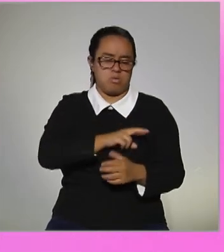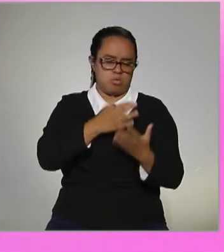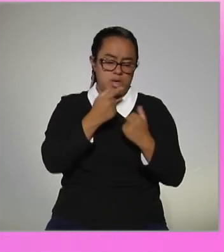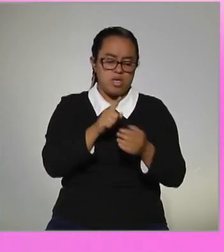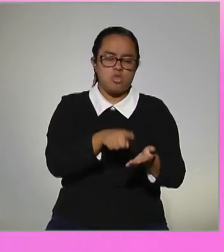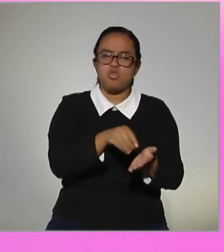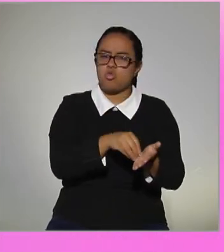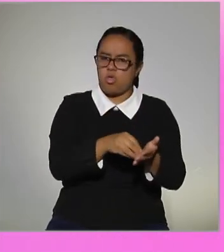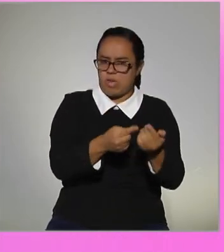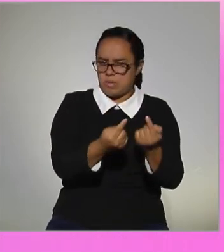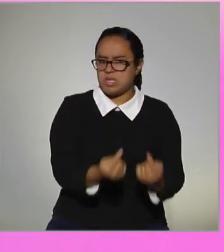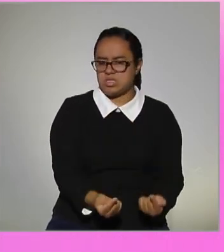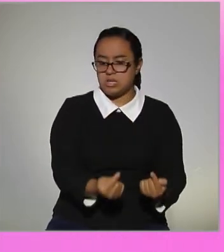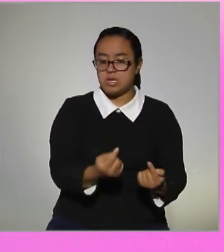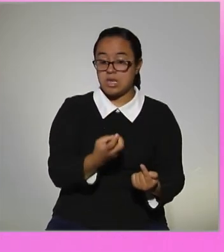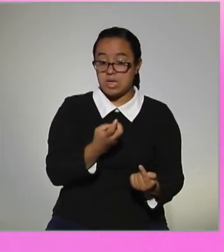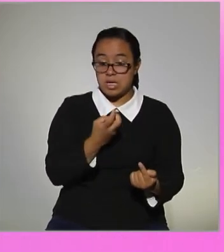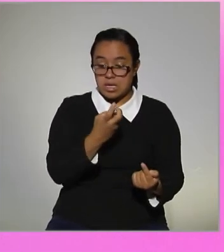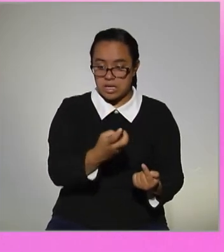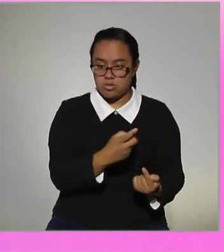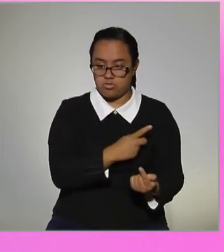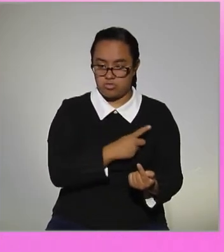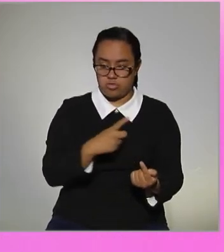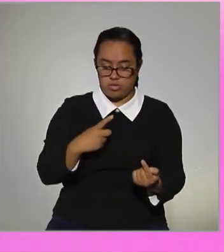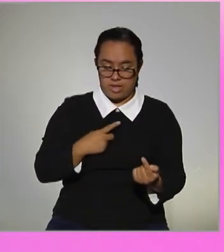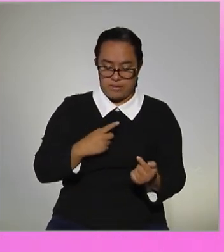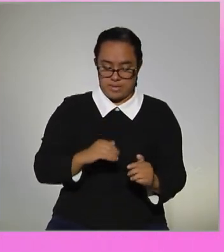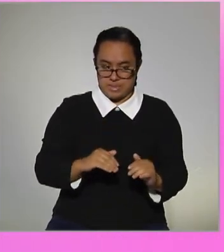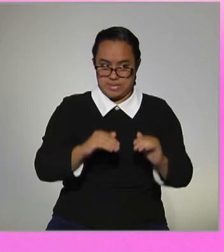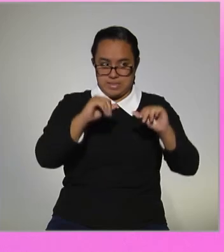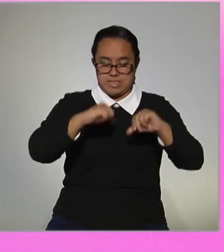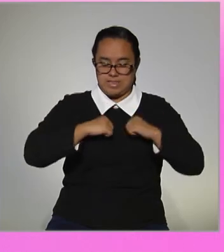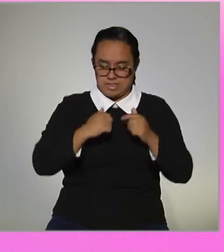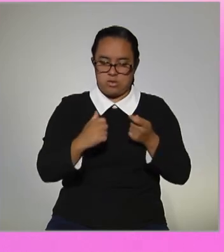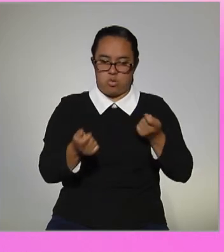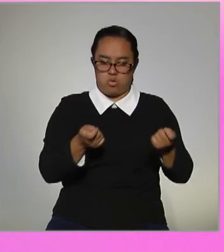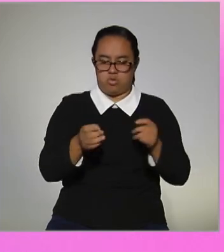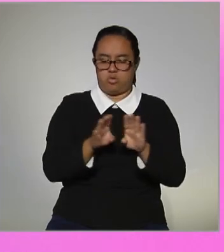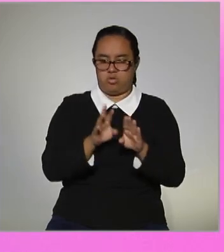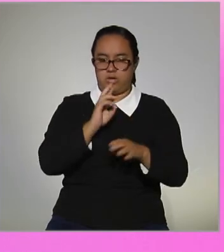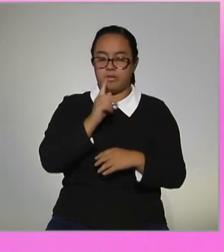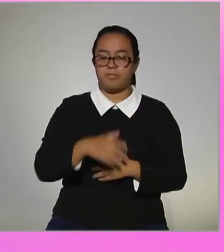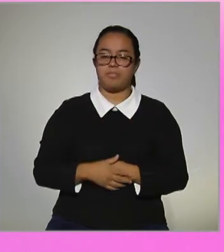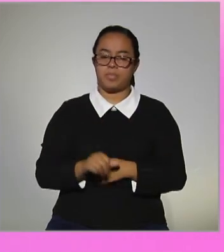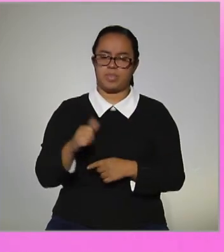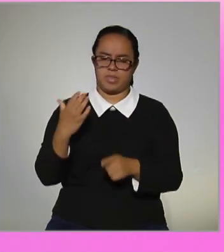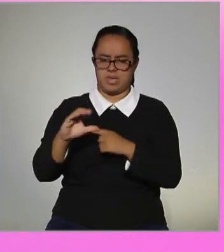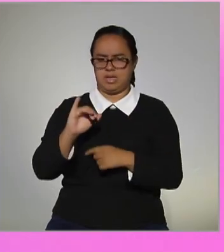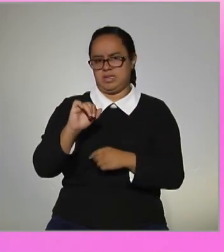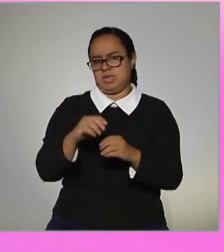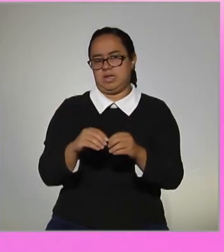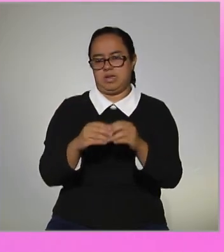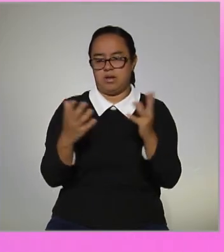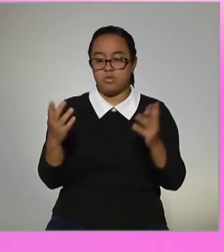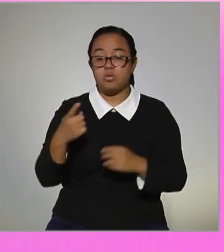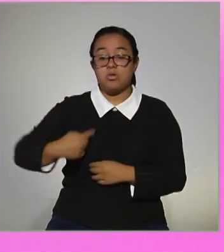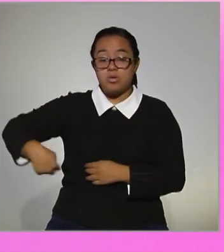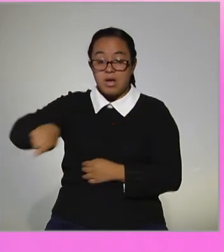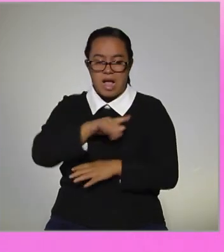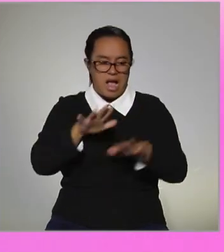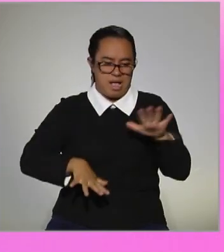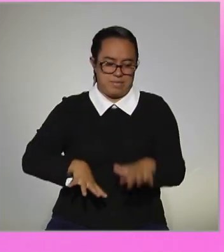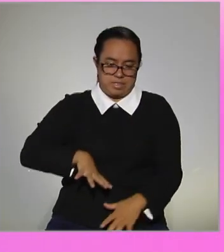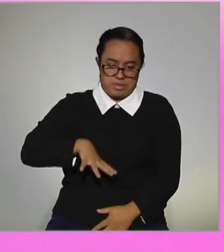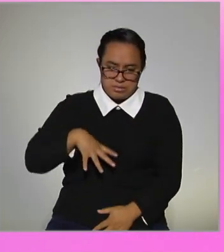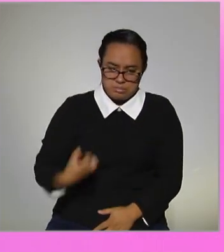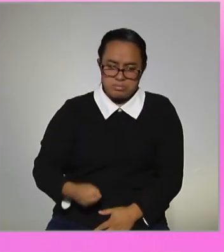ahora hemos sabido manejar la tan temida adolescencia. María Estela Molina Guido: sí, creo que por más que uno se